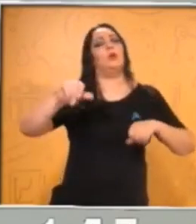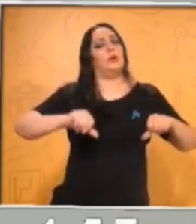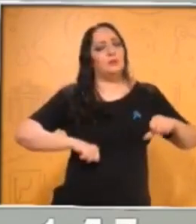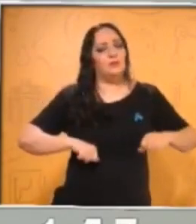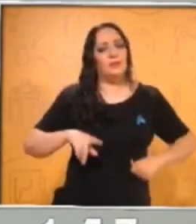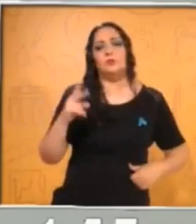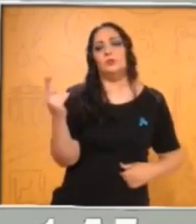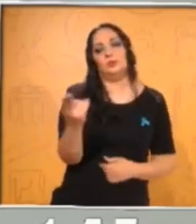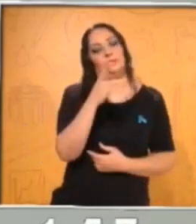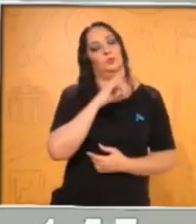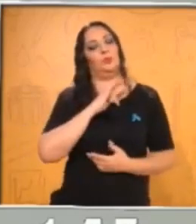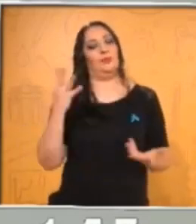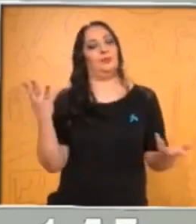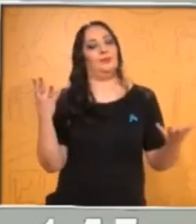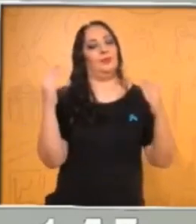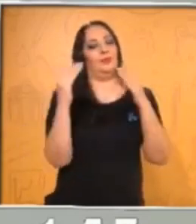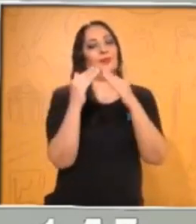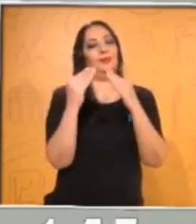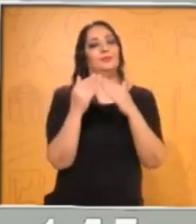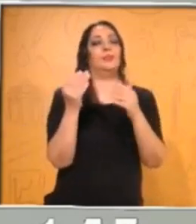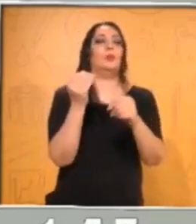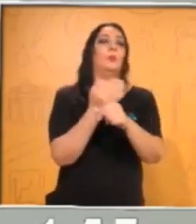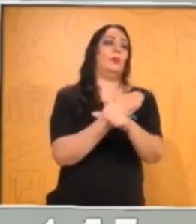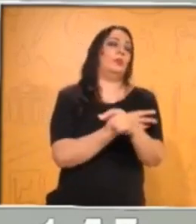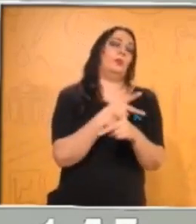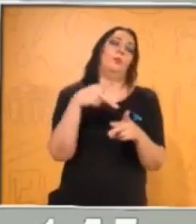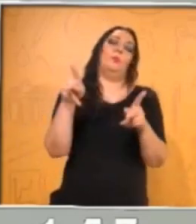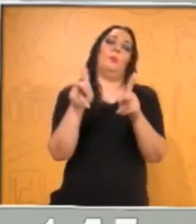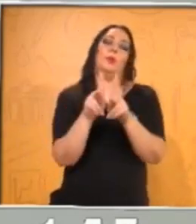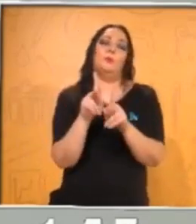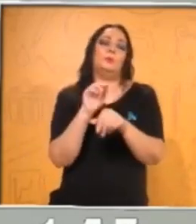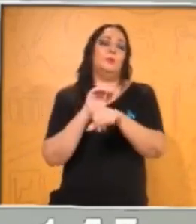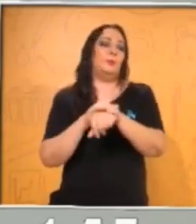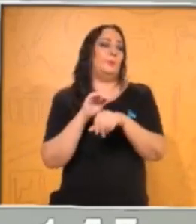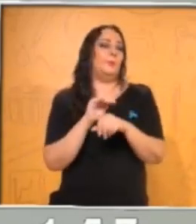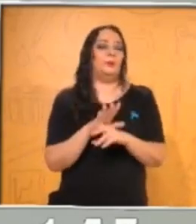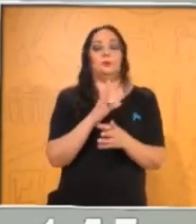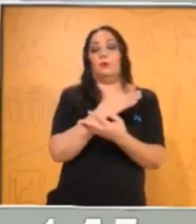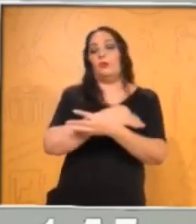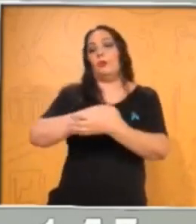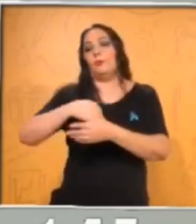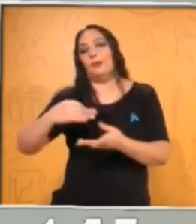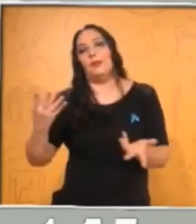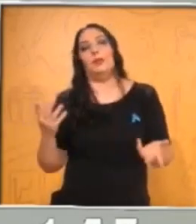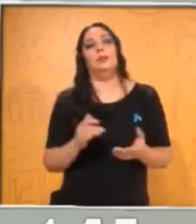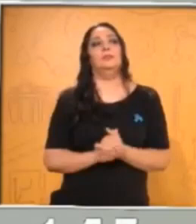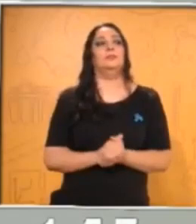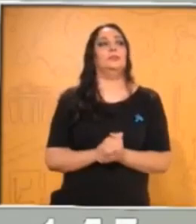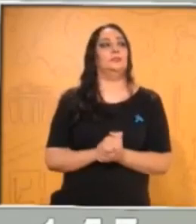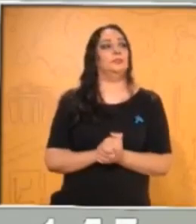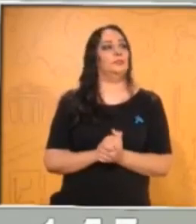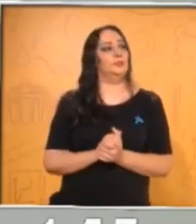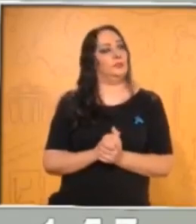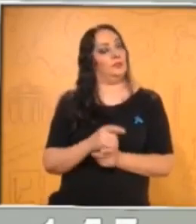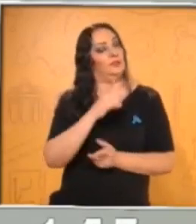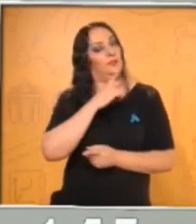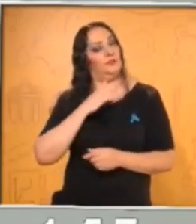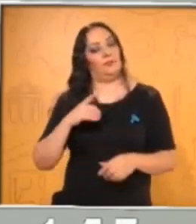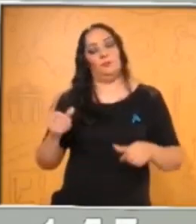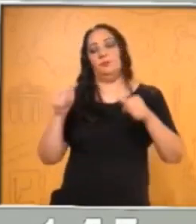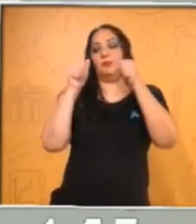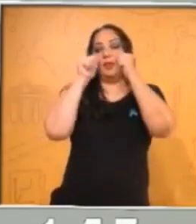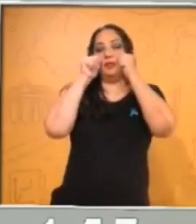estar realizando en casa acompañado de sus primos, amigos o bien de todos los familiares. Hay que poner